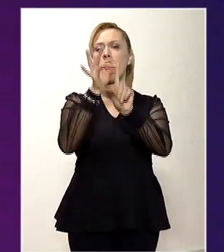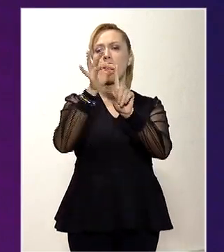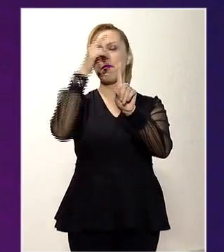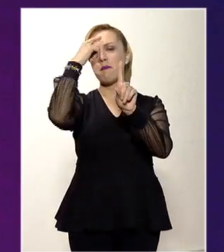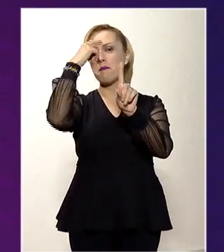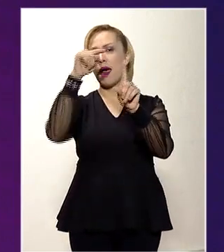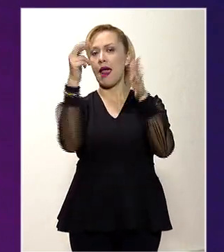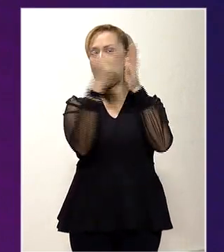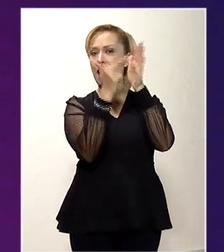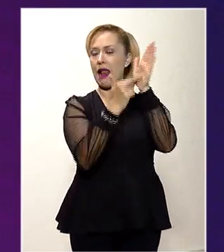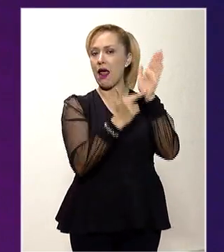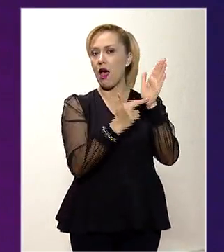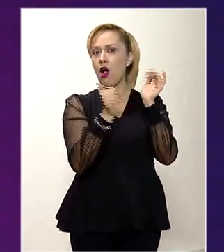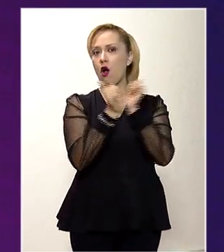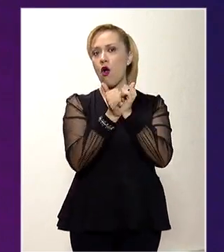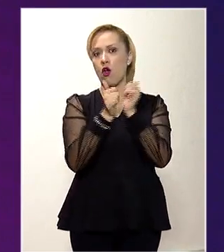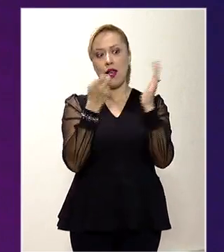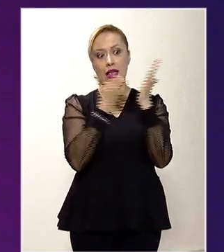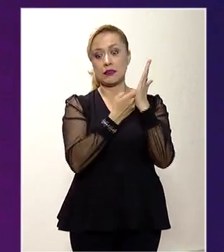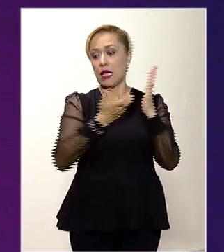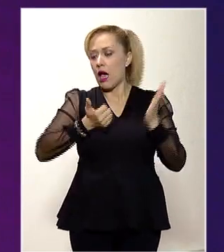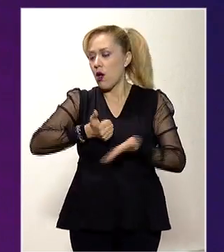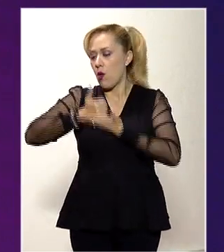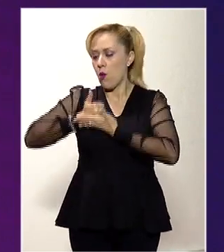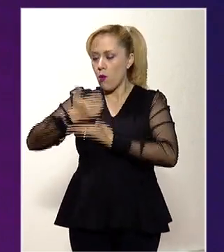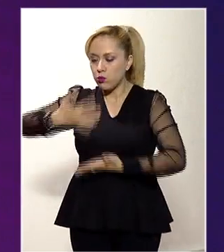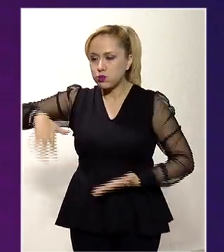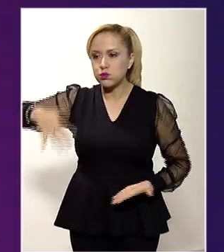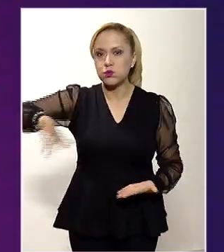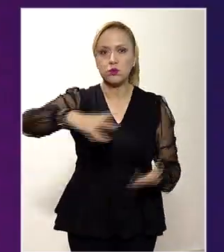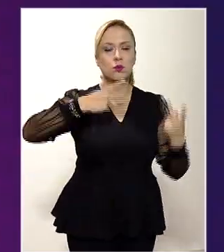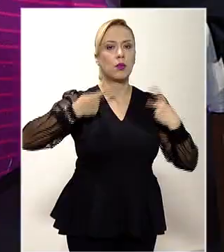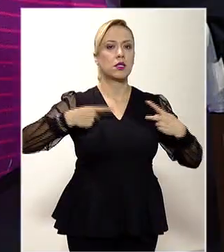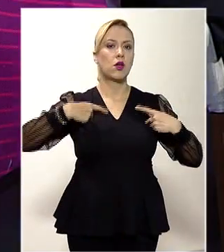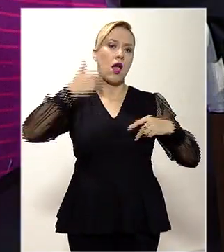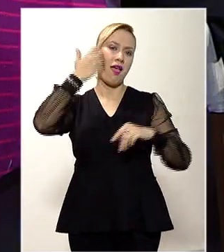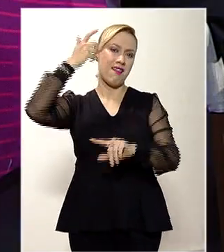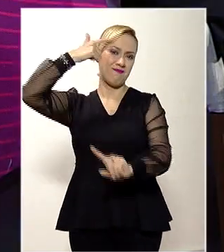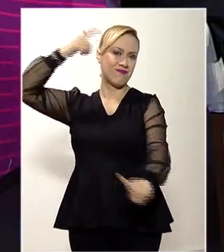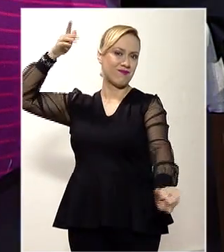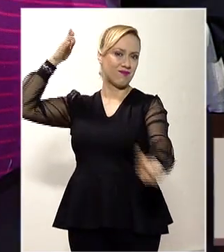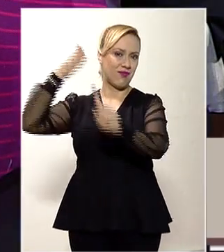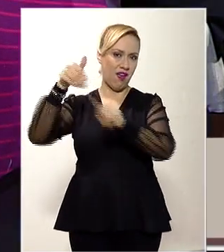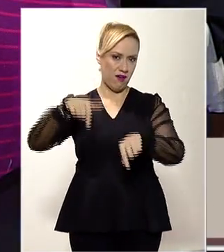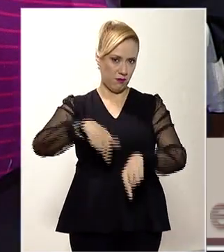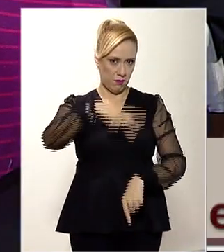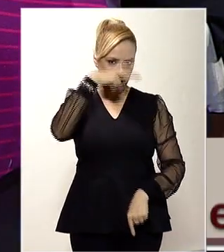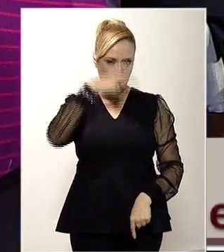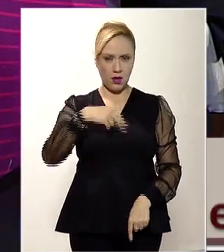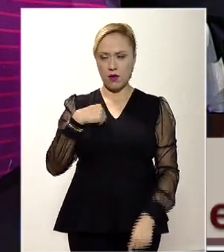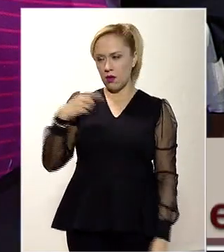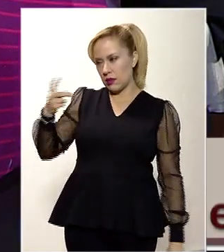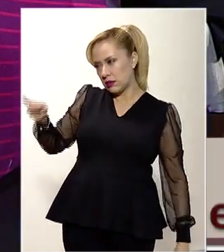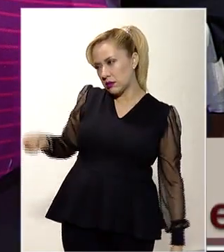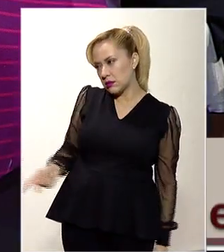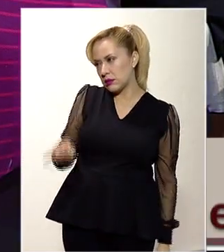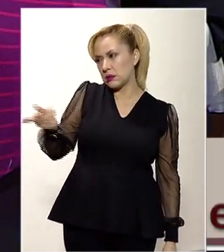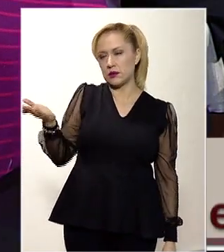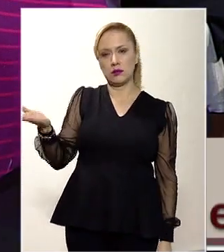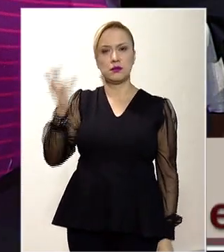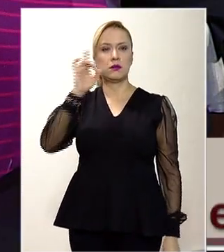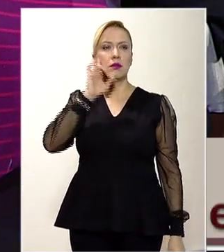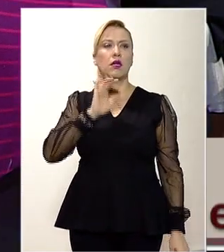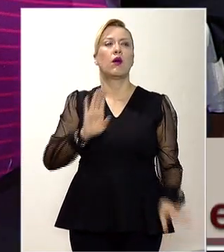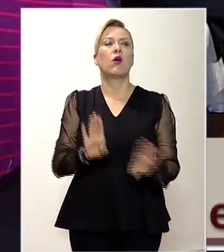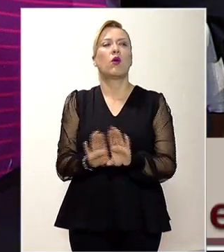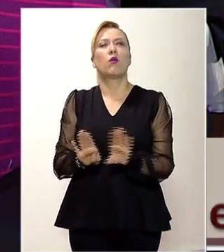personas y ya en este último bloque queremos enfocarnos más en México, por lo cual te pregunto, Volga, si nos puedes poner en